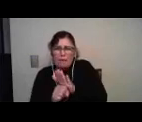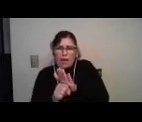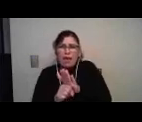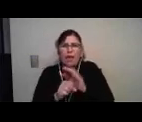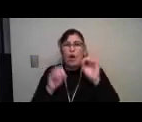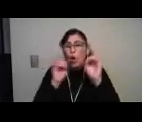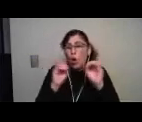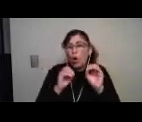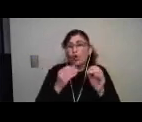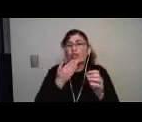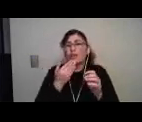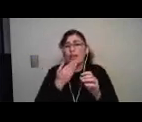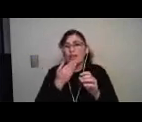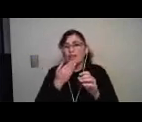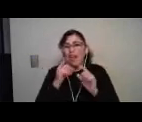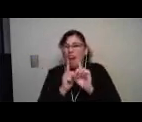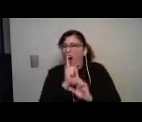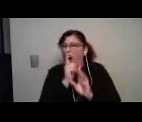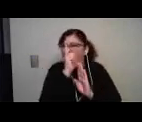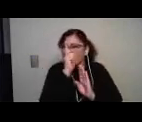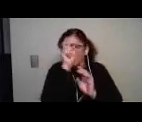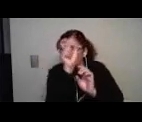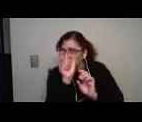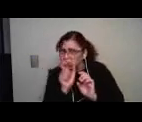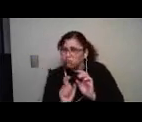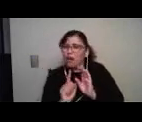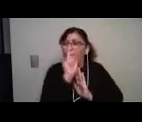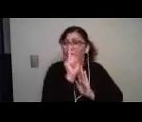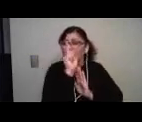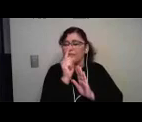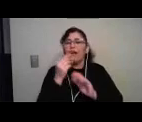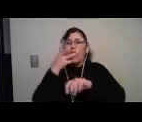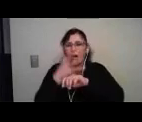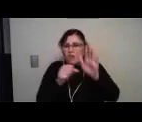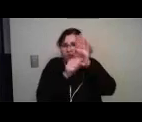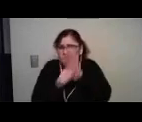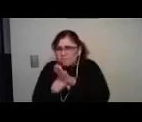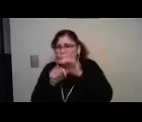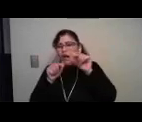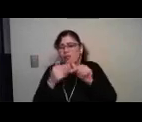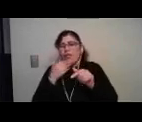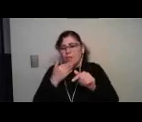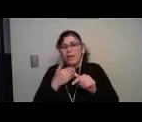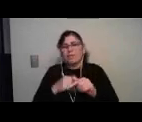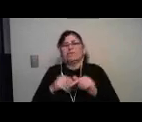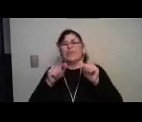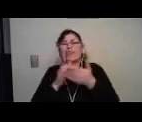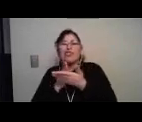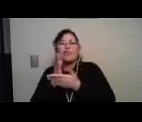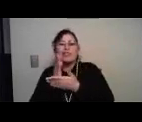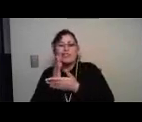lesión esté comprimida acá arriba, ¿ya? En el origen de las raíces nerviosas que van a formar el